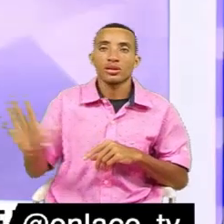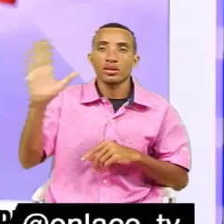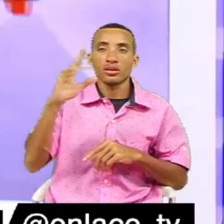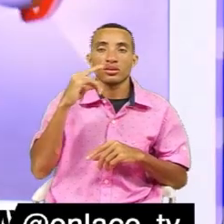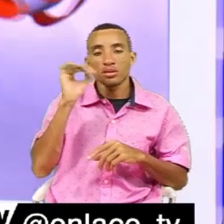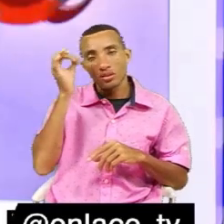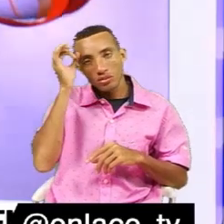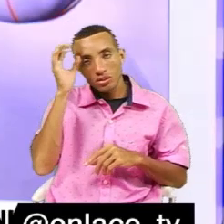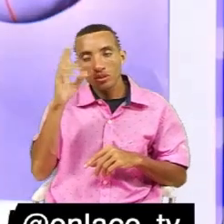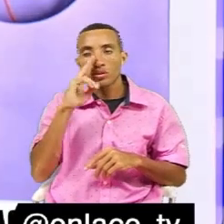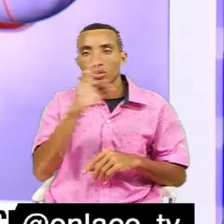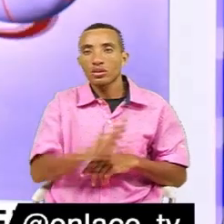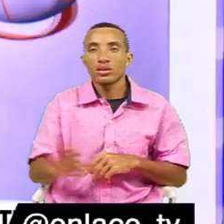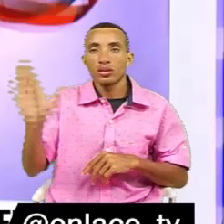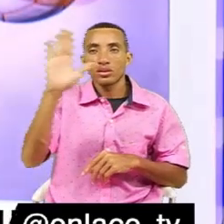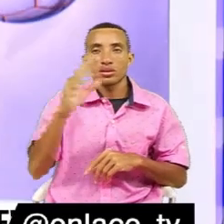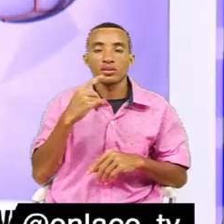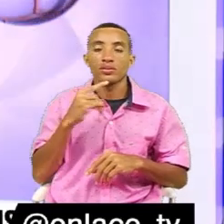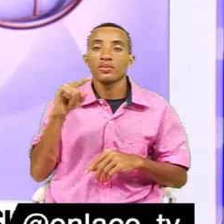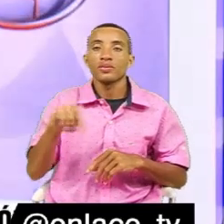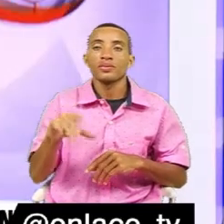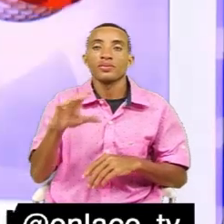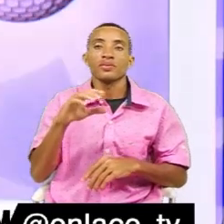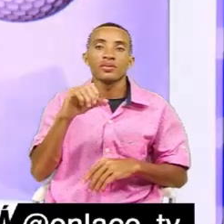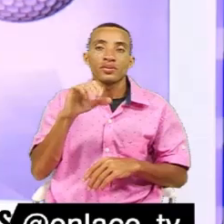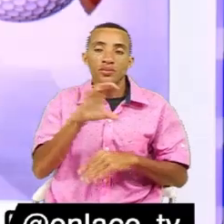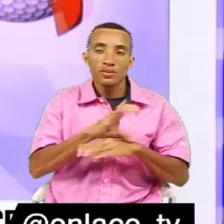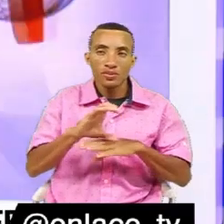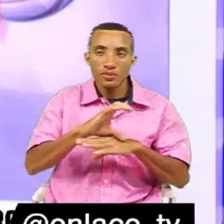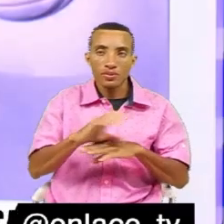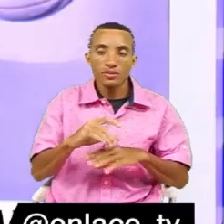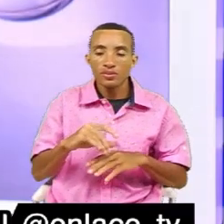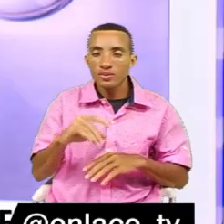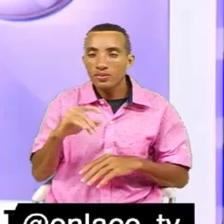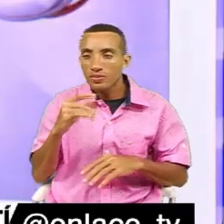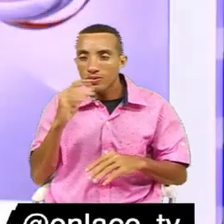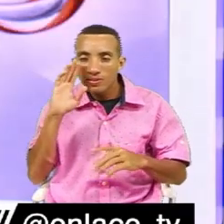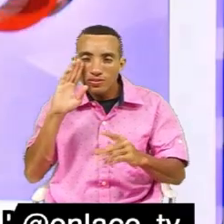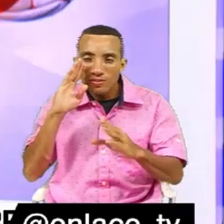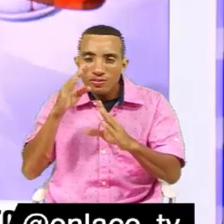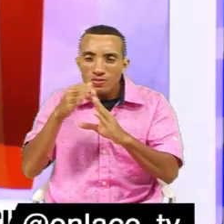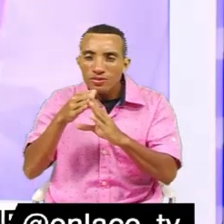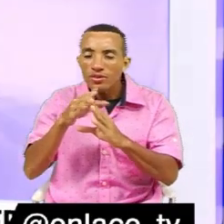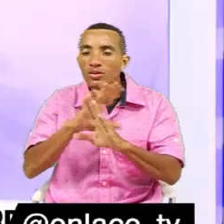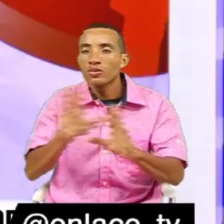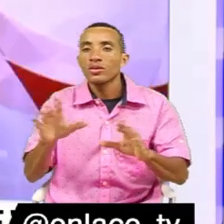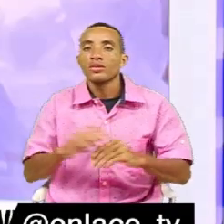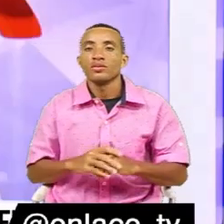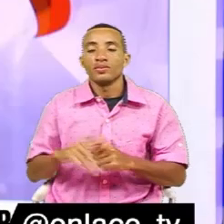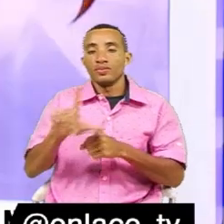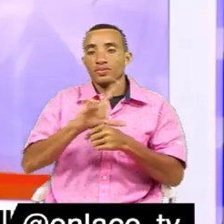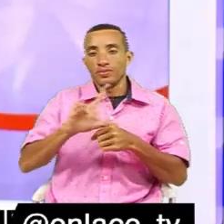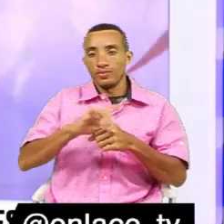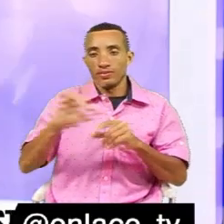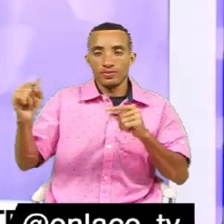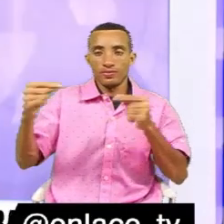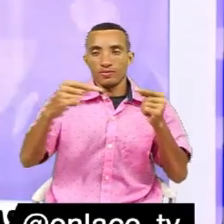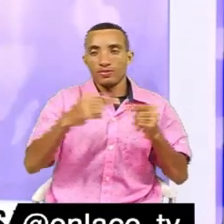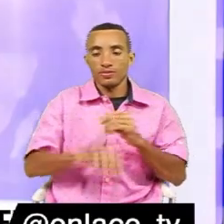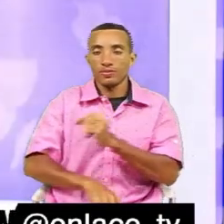a nivel nacional a nuestra ciudad. Por ahora también ponen los ojos en lo que es el desarrollo de los torneos municipales de